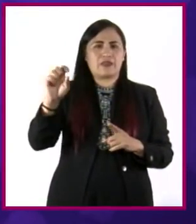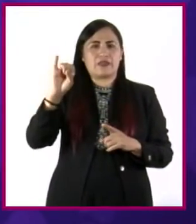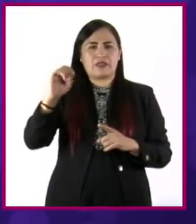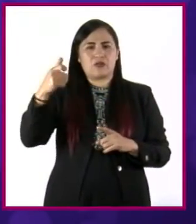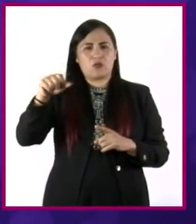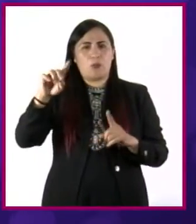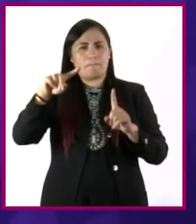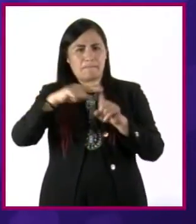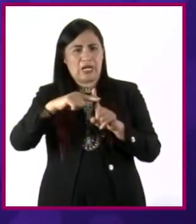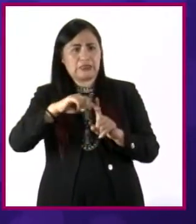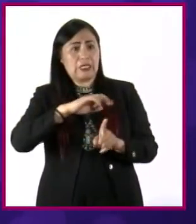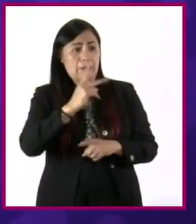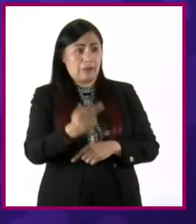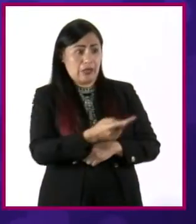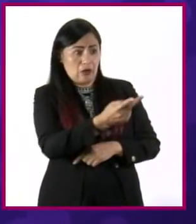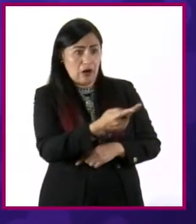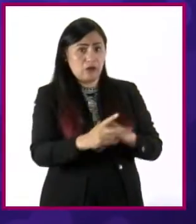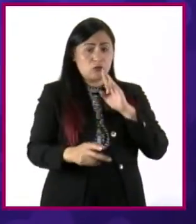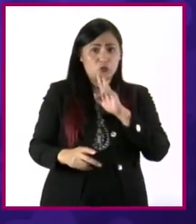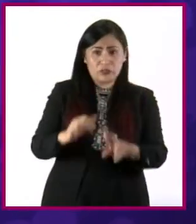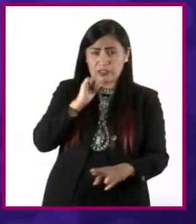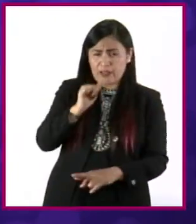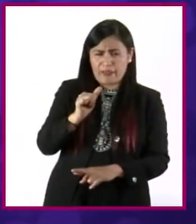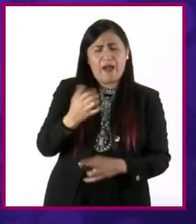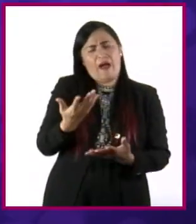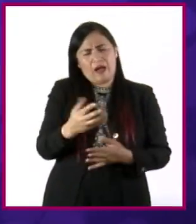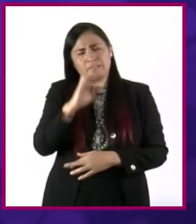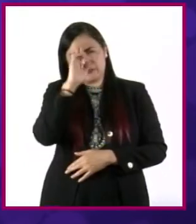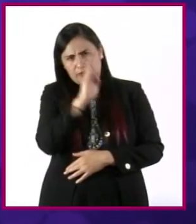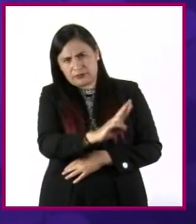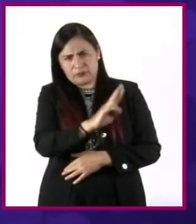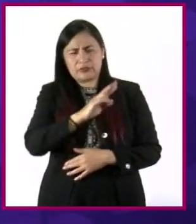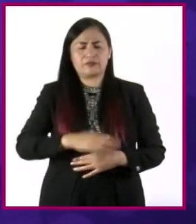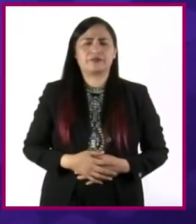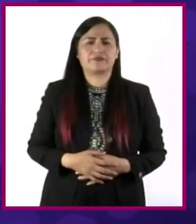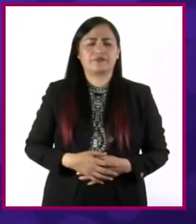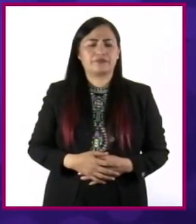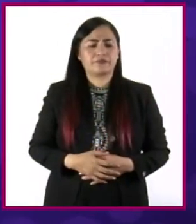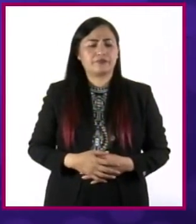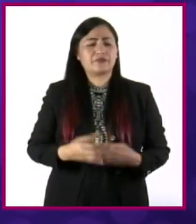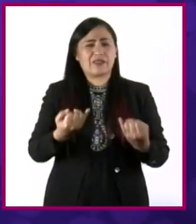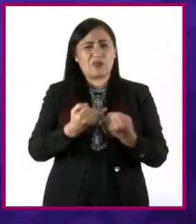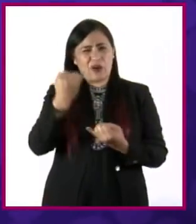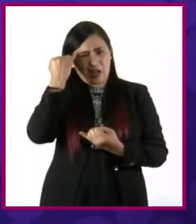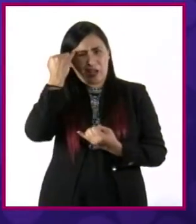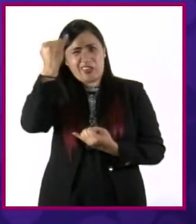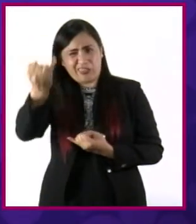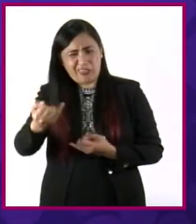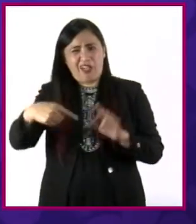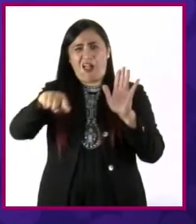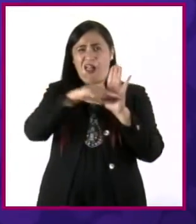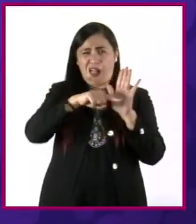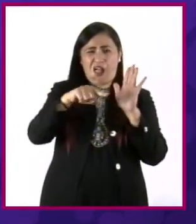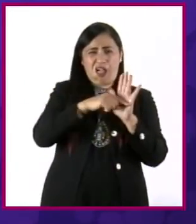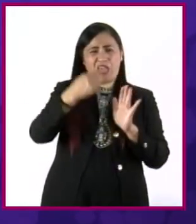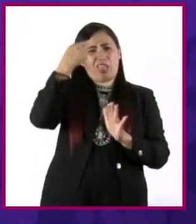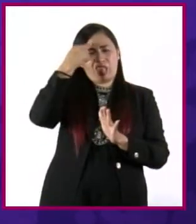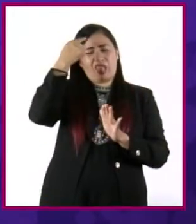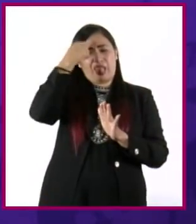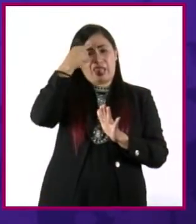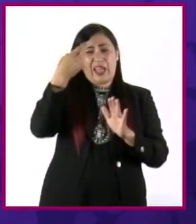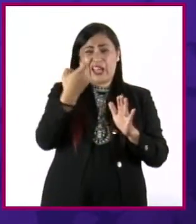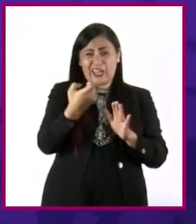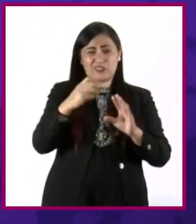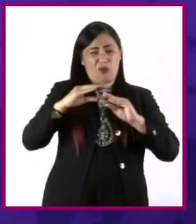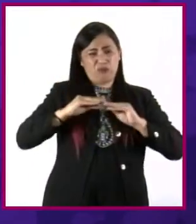responder cualquier pregunta. 6. Reconocer y no reproducir los prejuicios personales e institucionales contra la